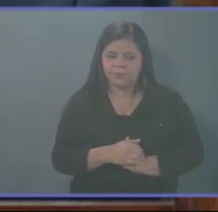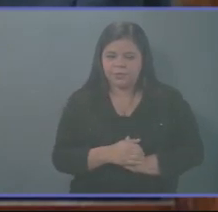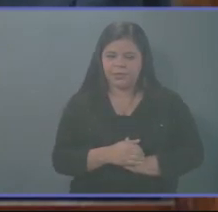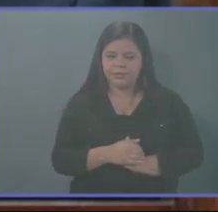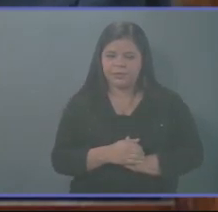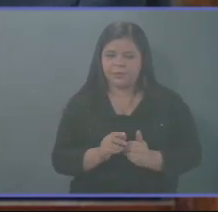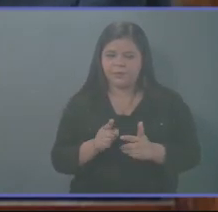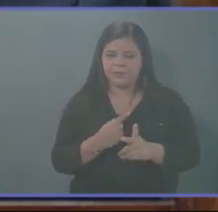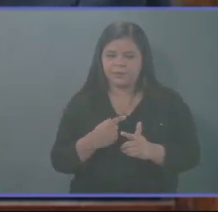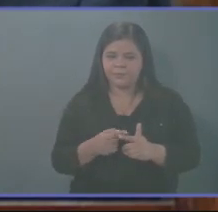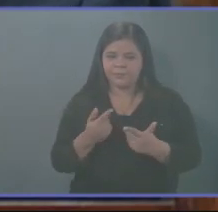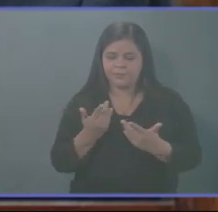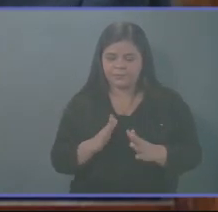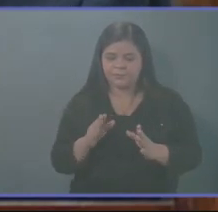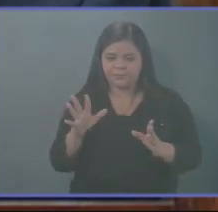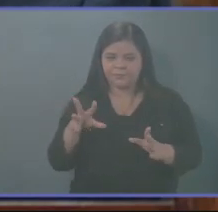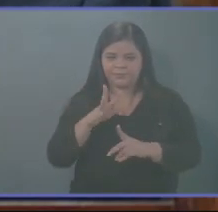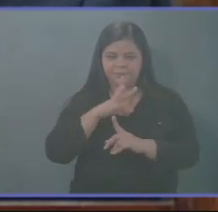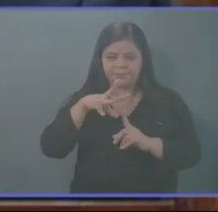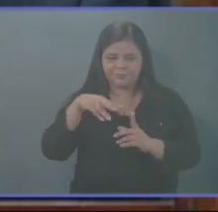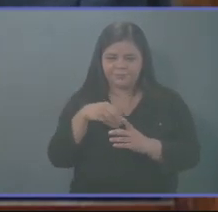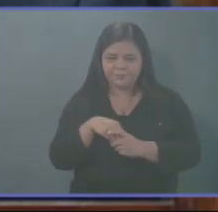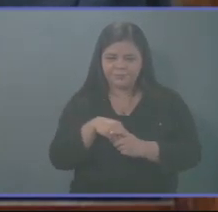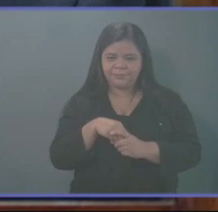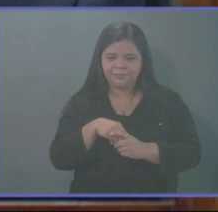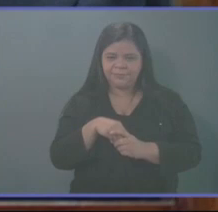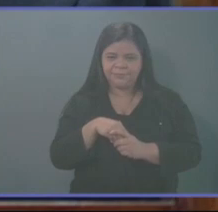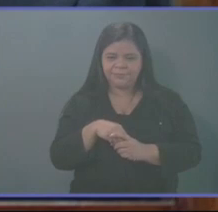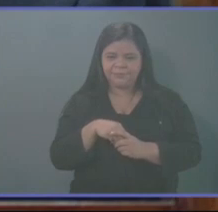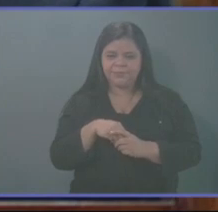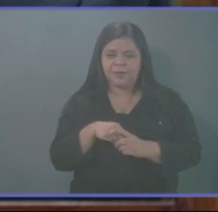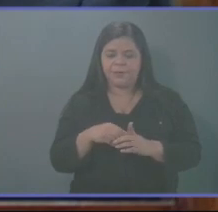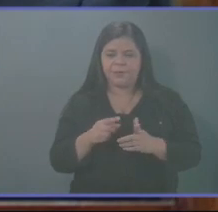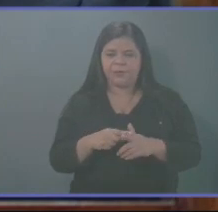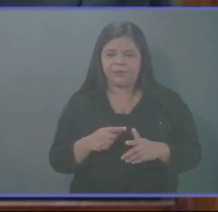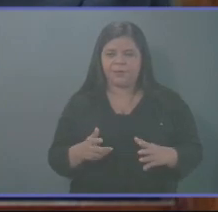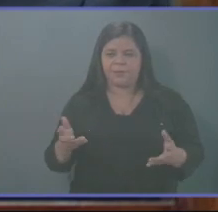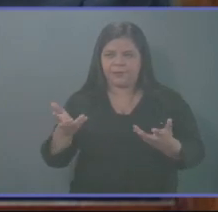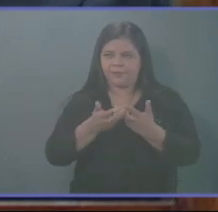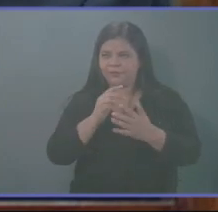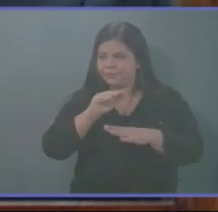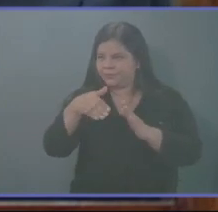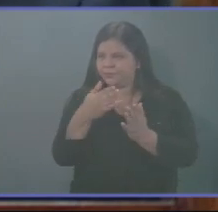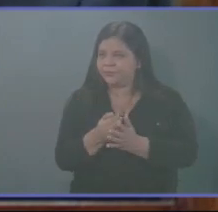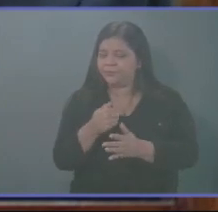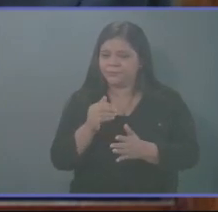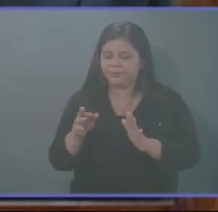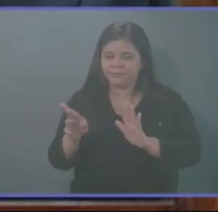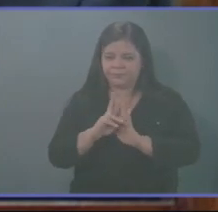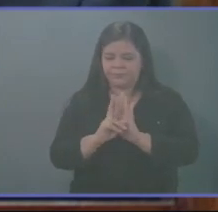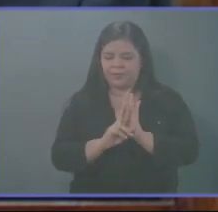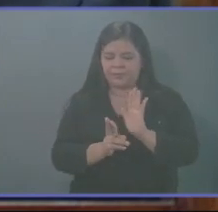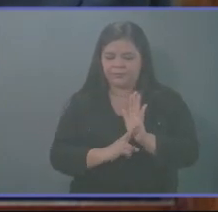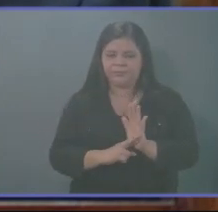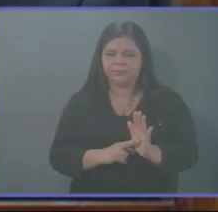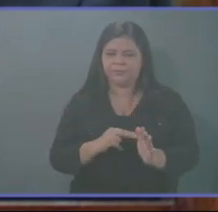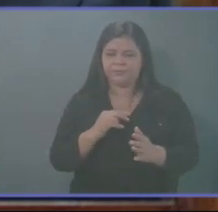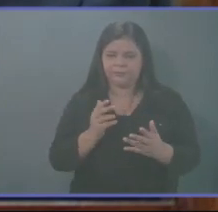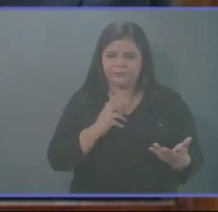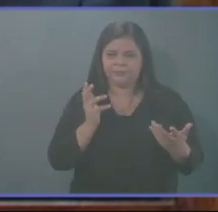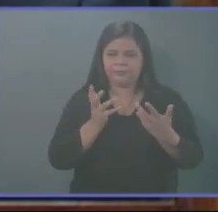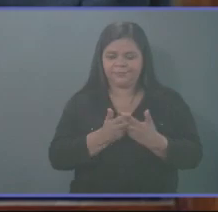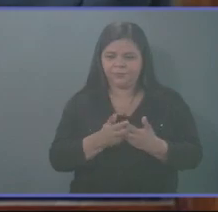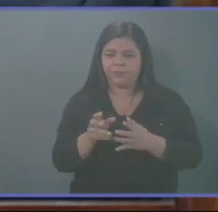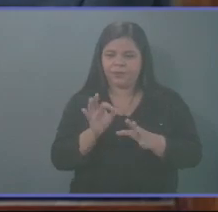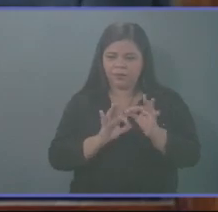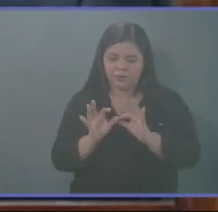sus argumentaciones que al hacer una interpretación sistemática del ordenamiento jurídico, al ser esta norma en ciertos